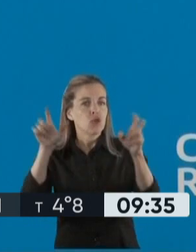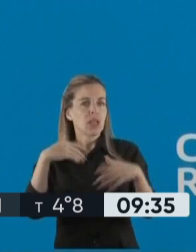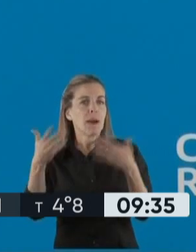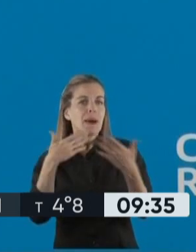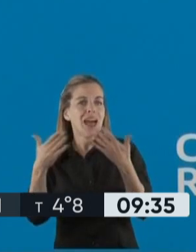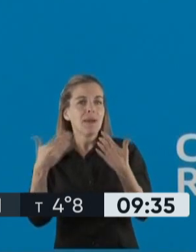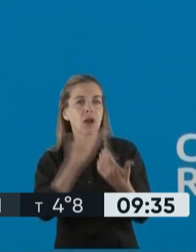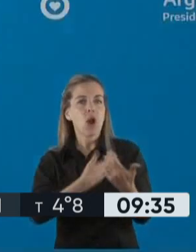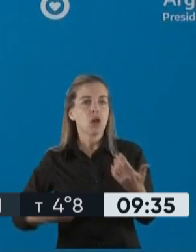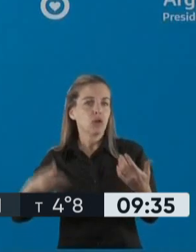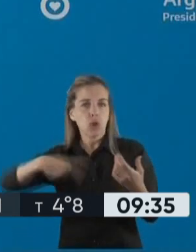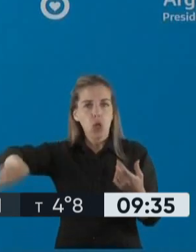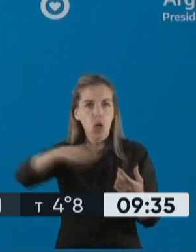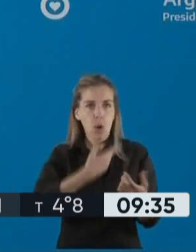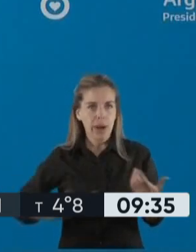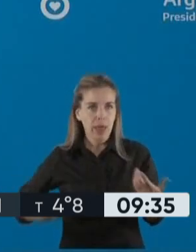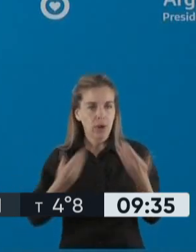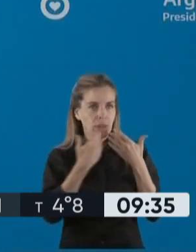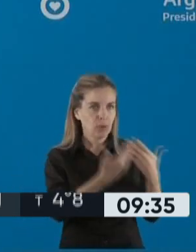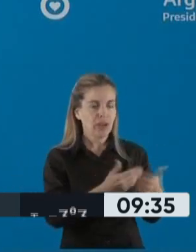con los gobernadores. Muchas gracias.